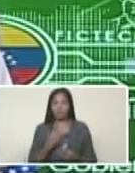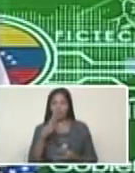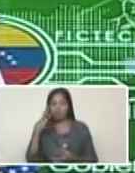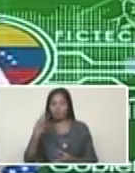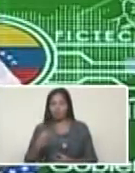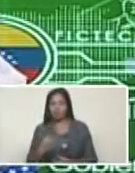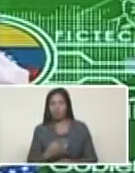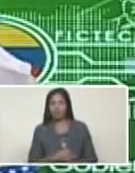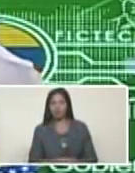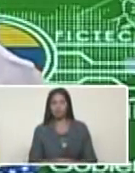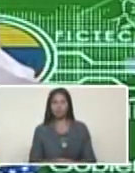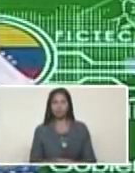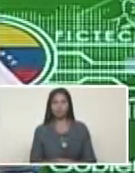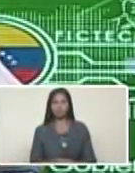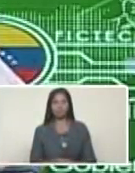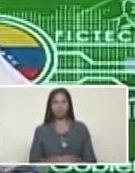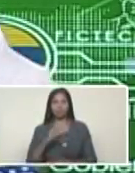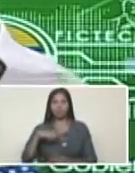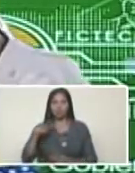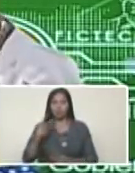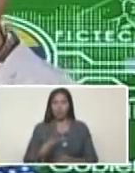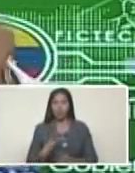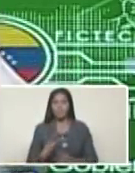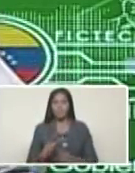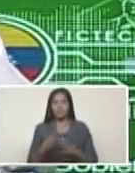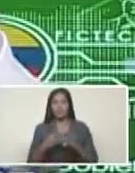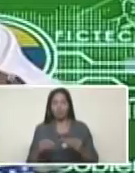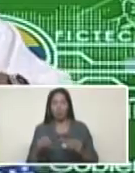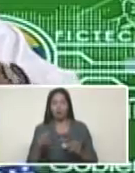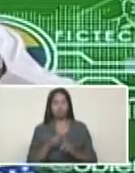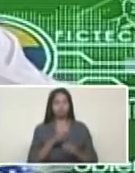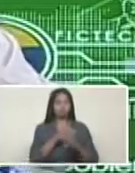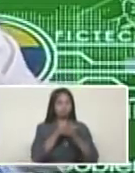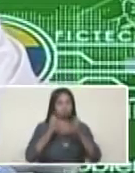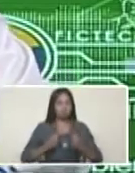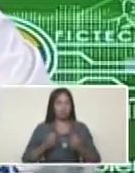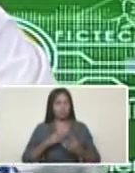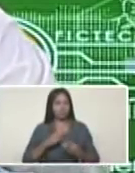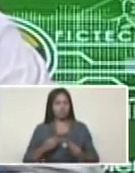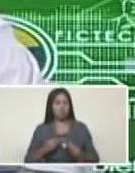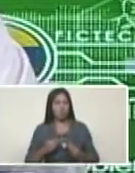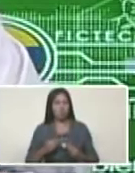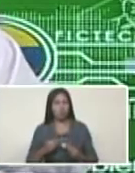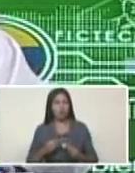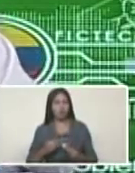verdad con valentía, con coraje,